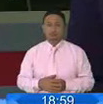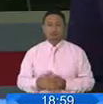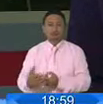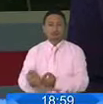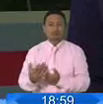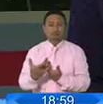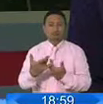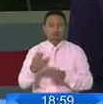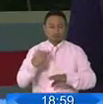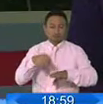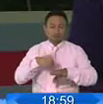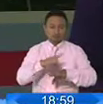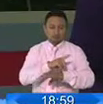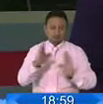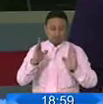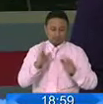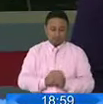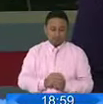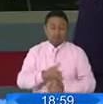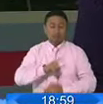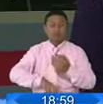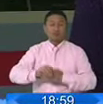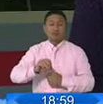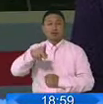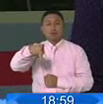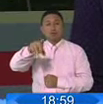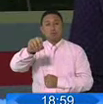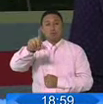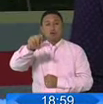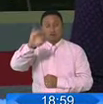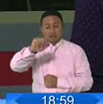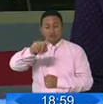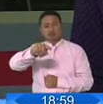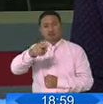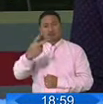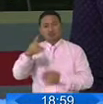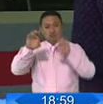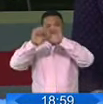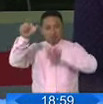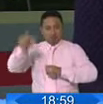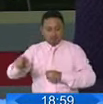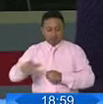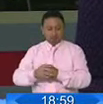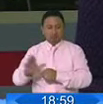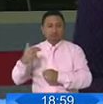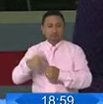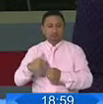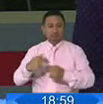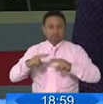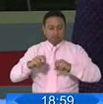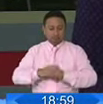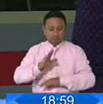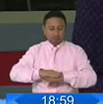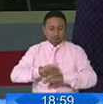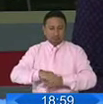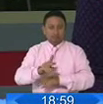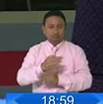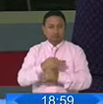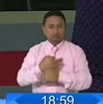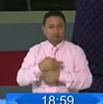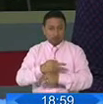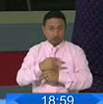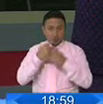Información de interés nacional, mucha atención. El hijo de Carlos Follett y dos empresarios más fueron vinculados a la investigación por presunto delito de concusión dentro